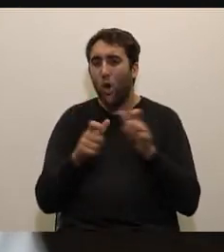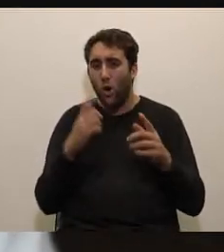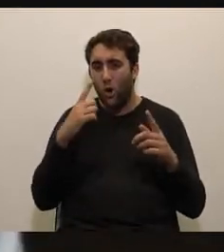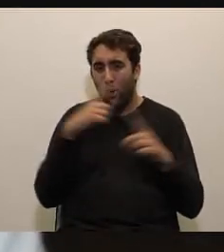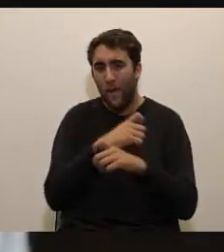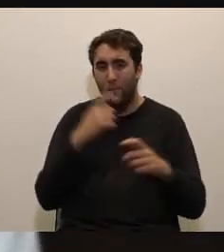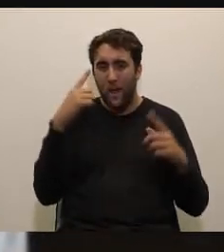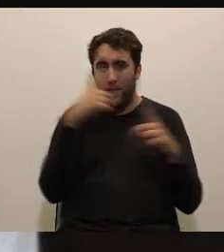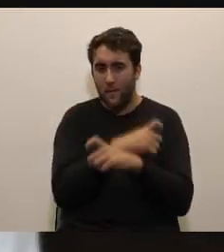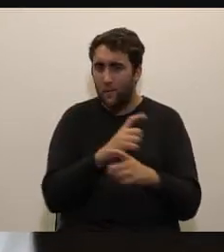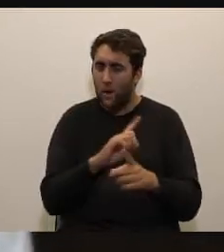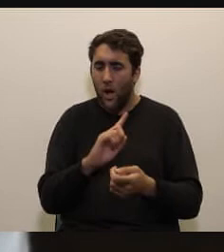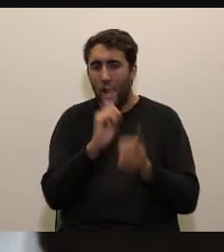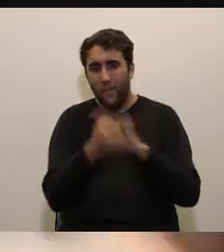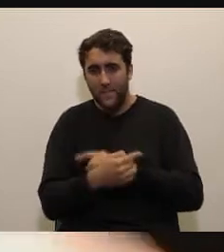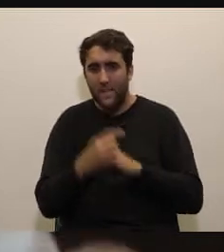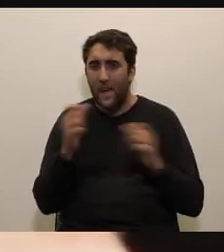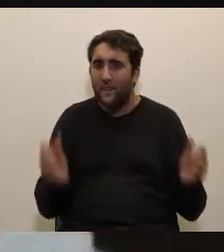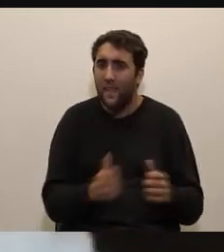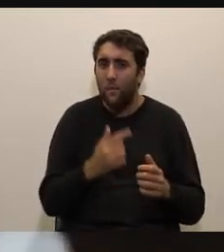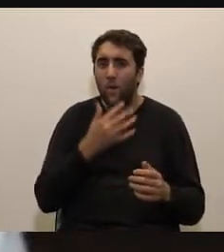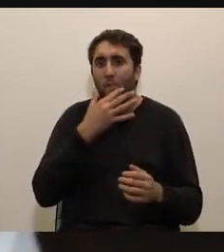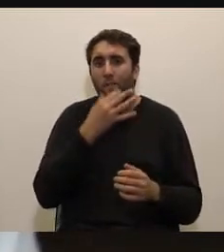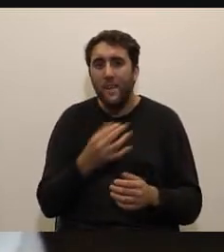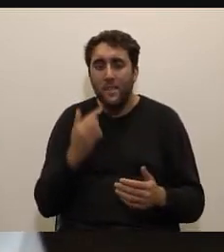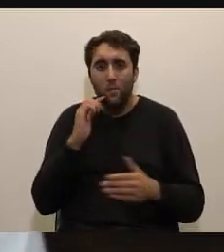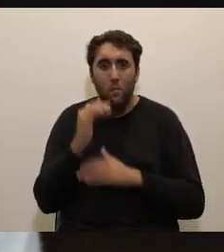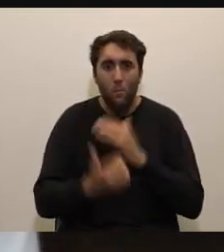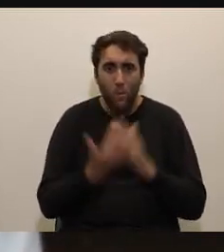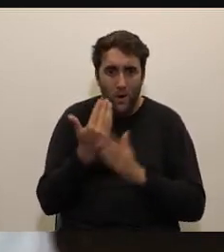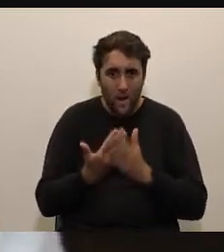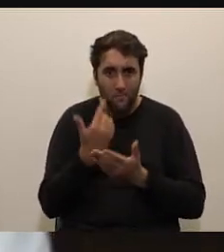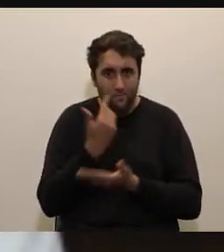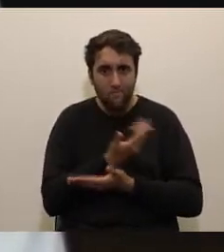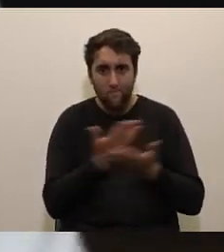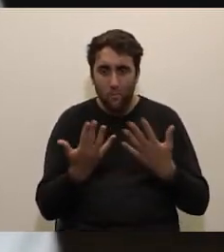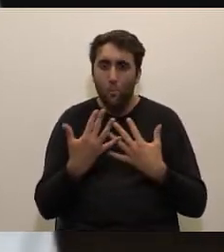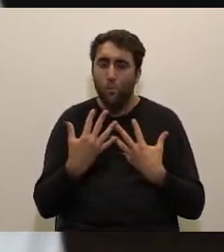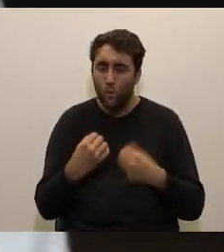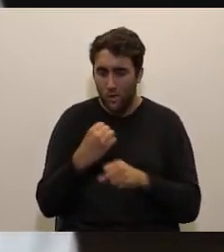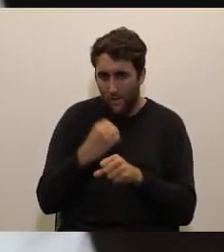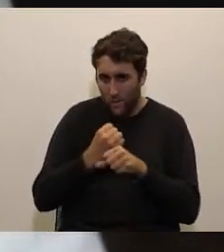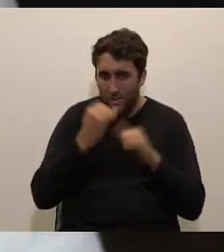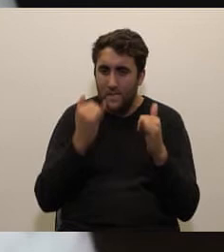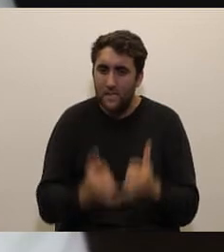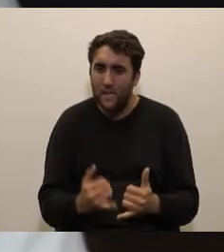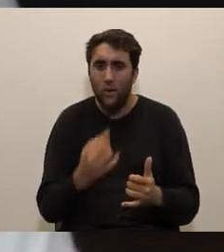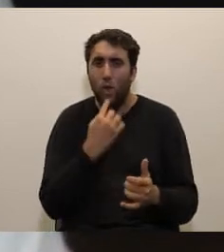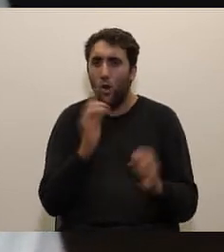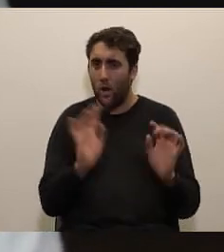pero creo que hay que hacer lo contrario. Son mucho más accesibles de lo que parece, llevan un montón de esfuerzo, nadie lo